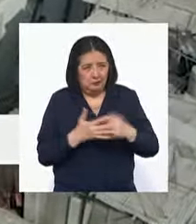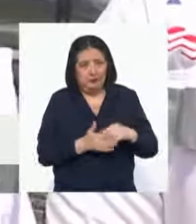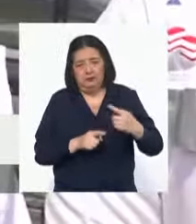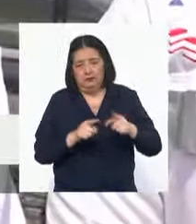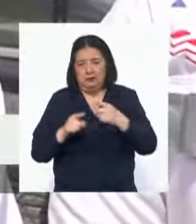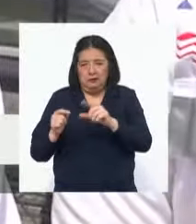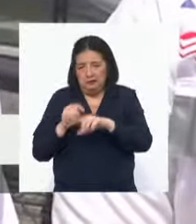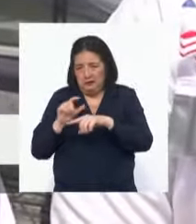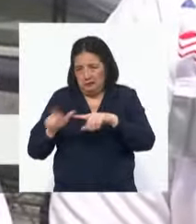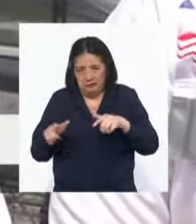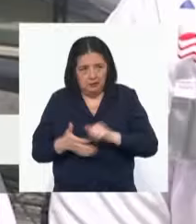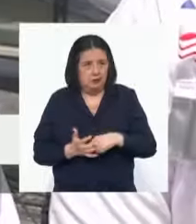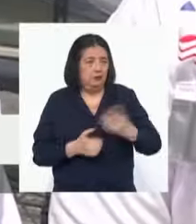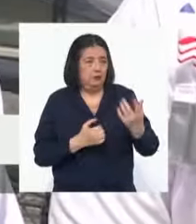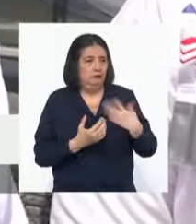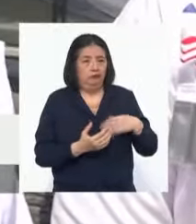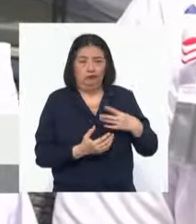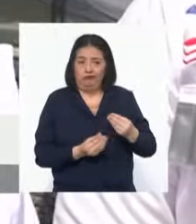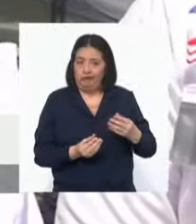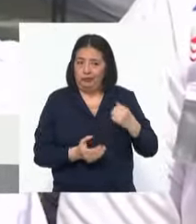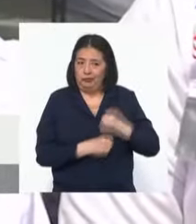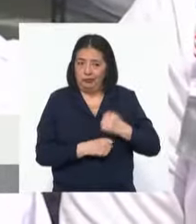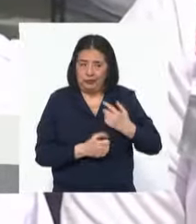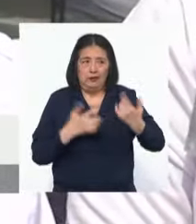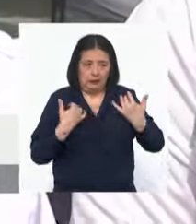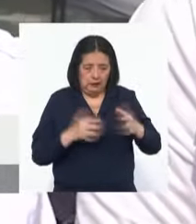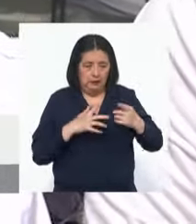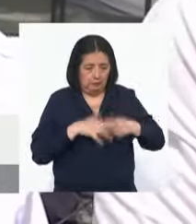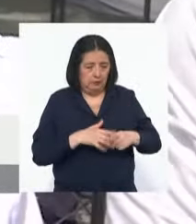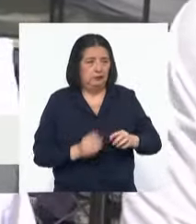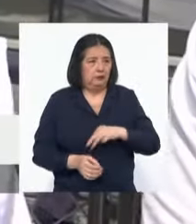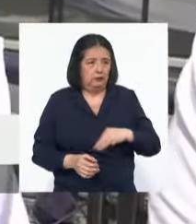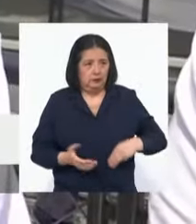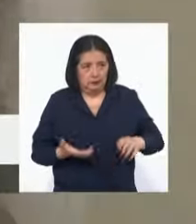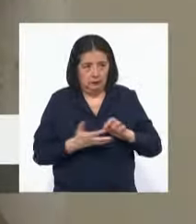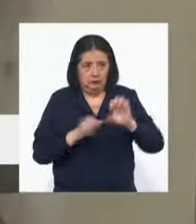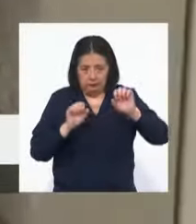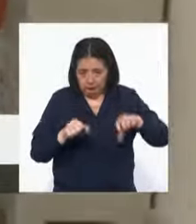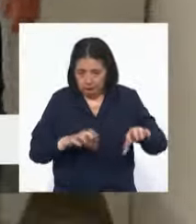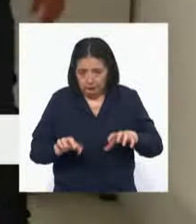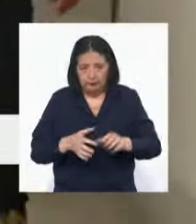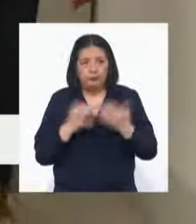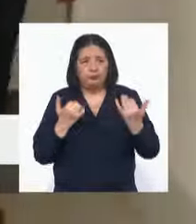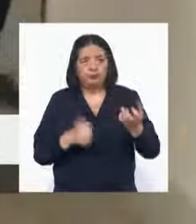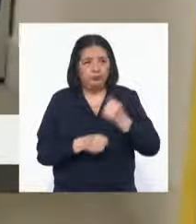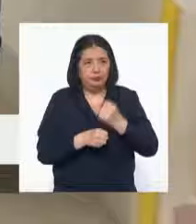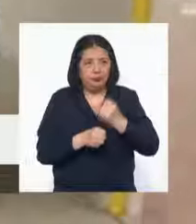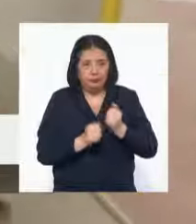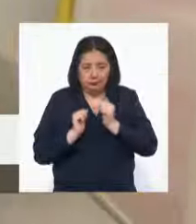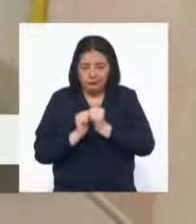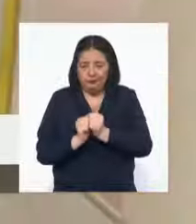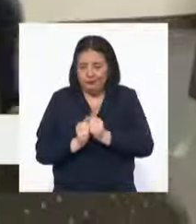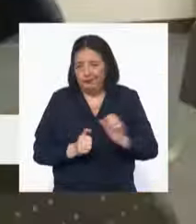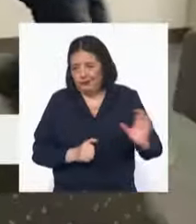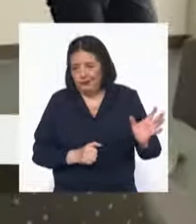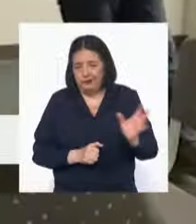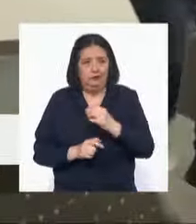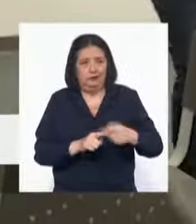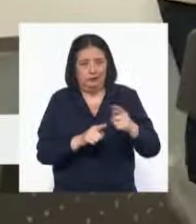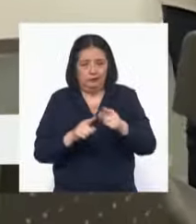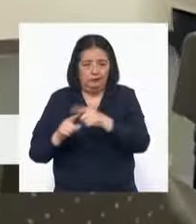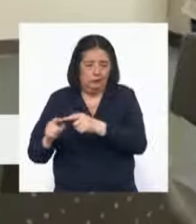país. Hay mucho por trabajar, pero tenemos que empezar. Y eso es lo que el Ministerio de Educación está haciendo con el trabajo conjunto de todas las